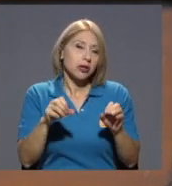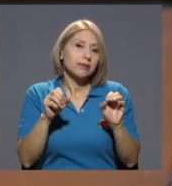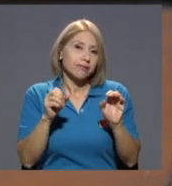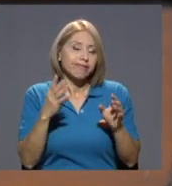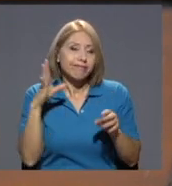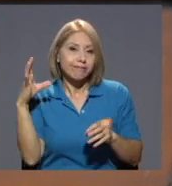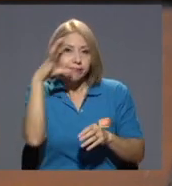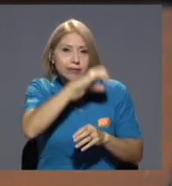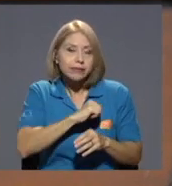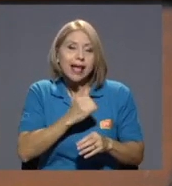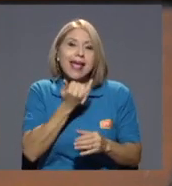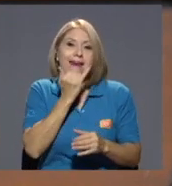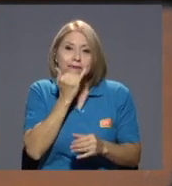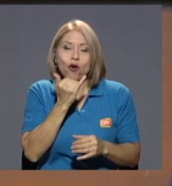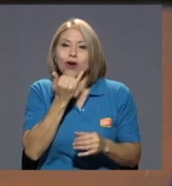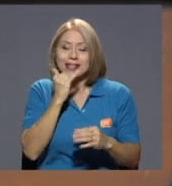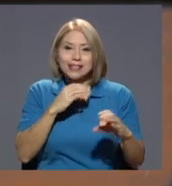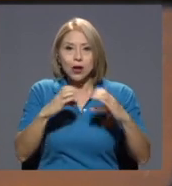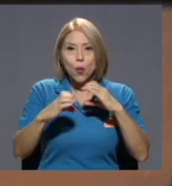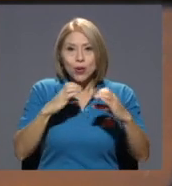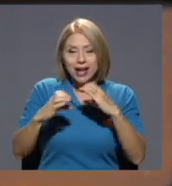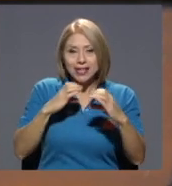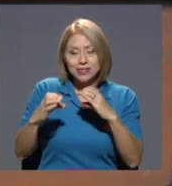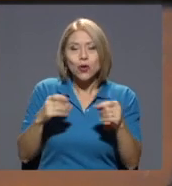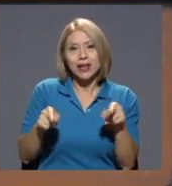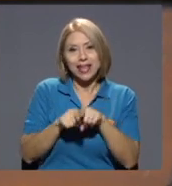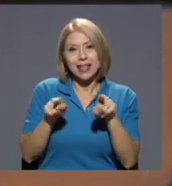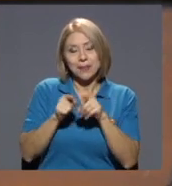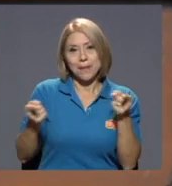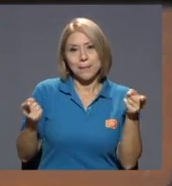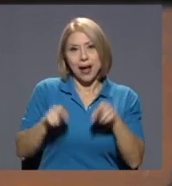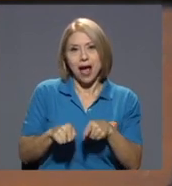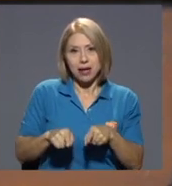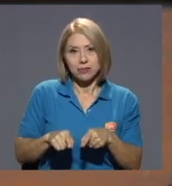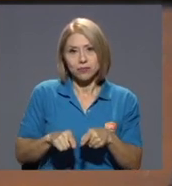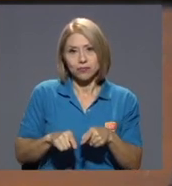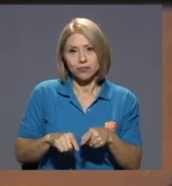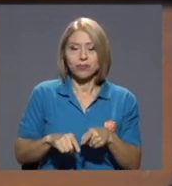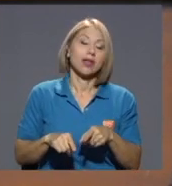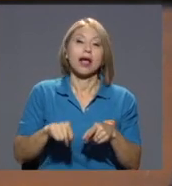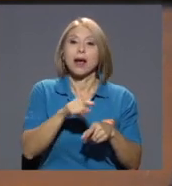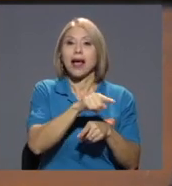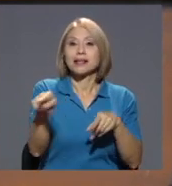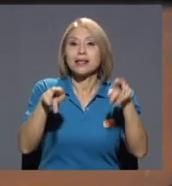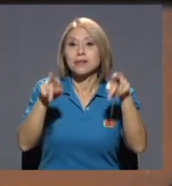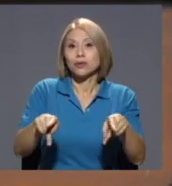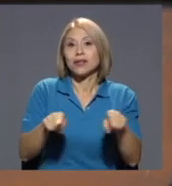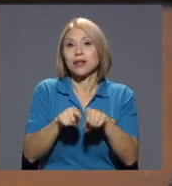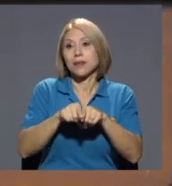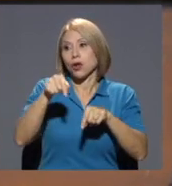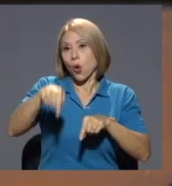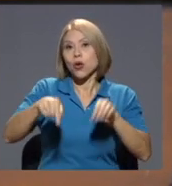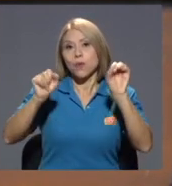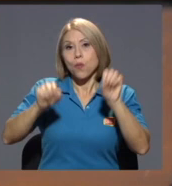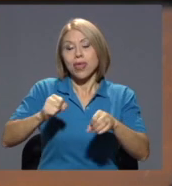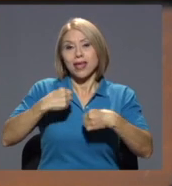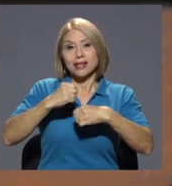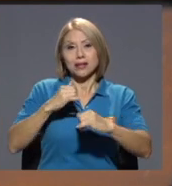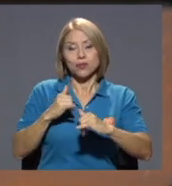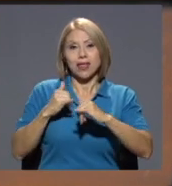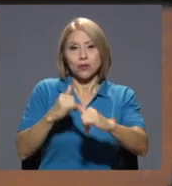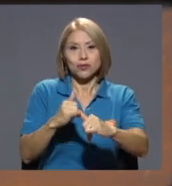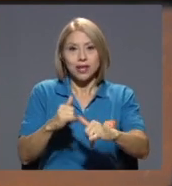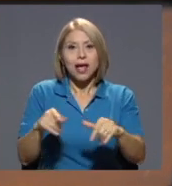sistemáticos que también tuvieron quienes en este momento también hoy pueden hacer una denuncia y que de algún modo también